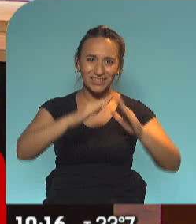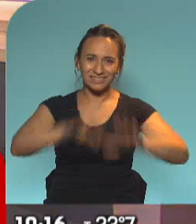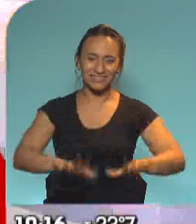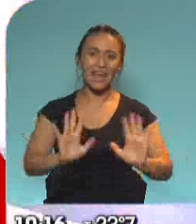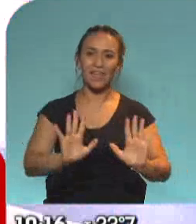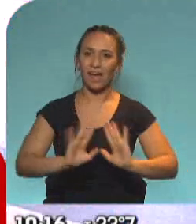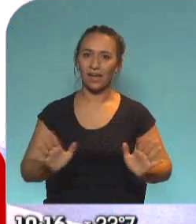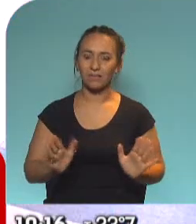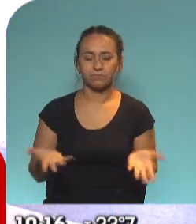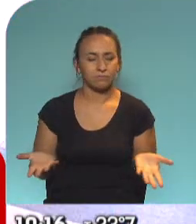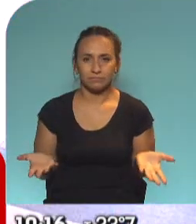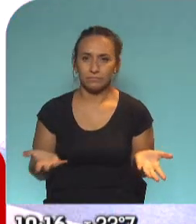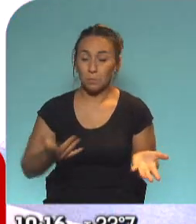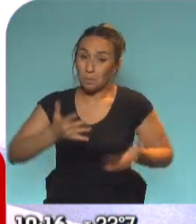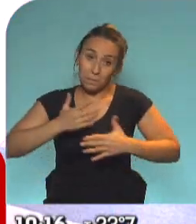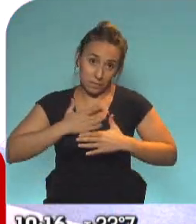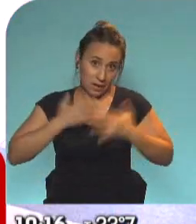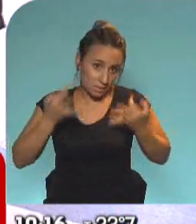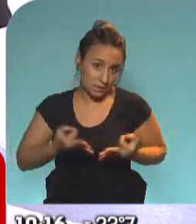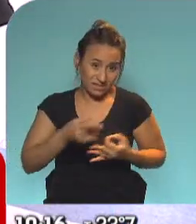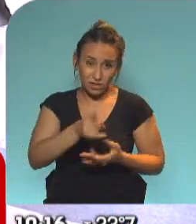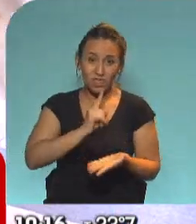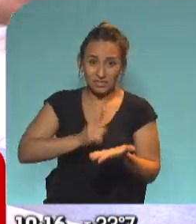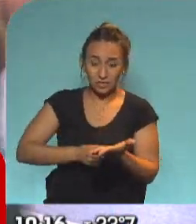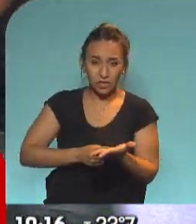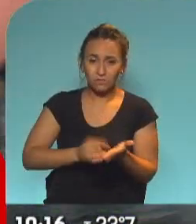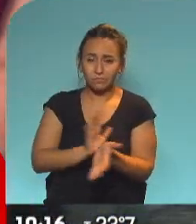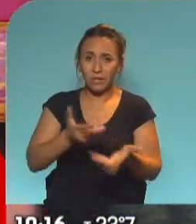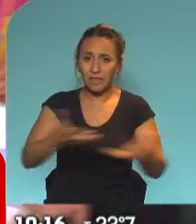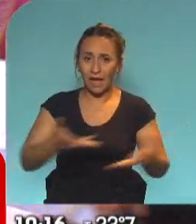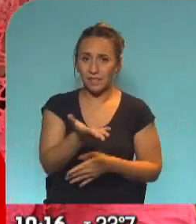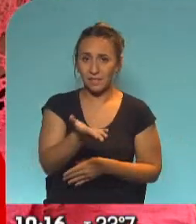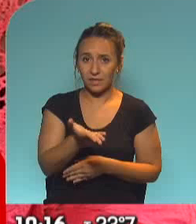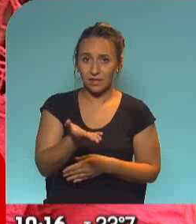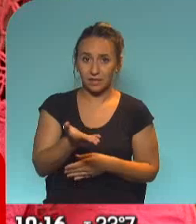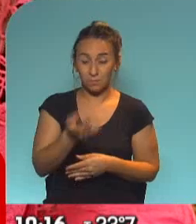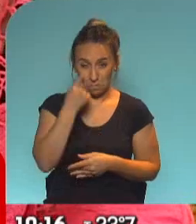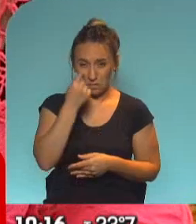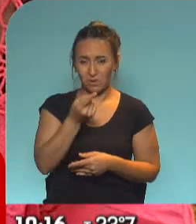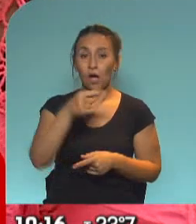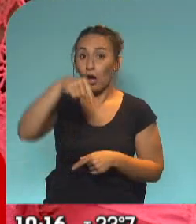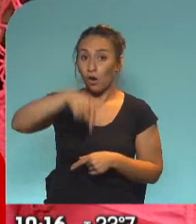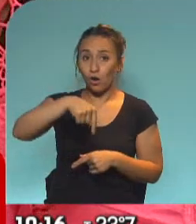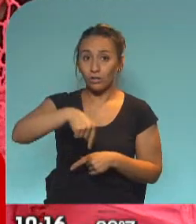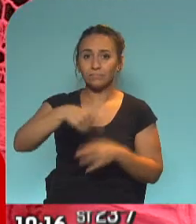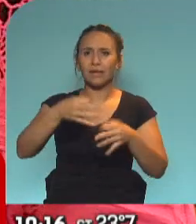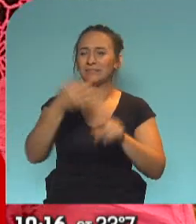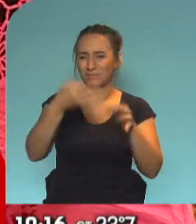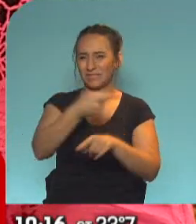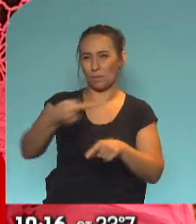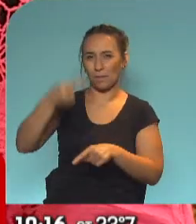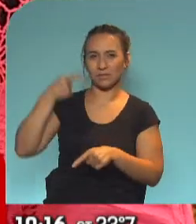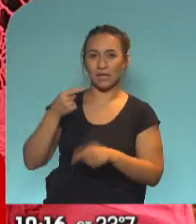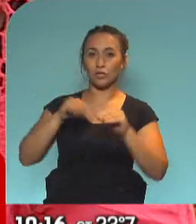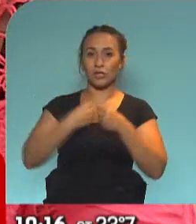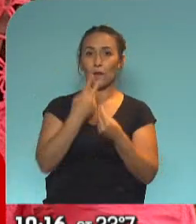que básicamente son medidas que se toman tardíamente. Fíjese usted, la semana pasada había